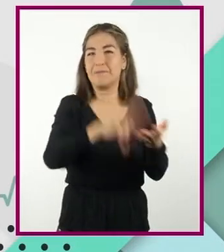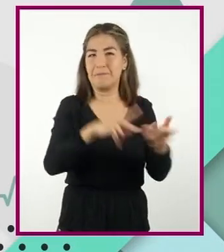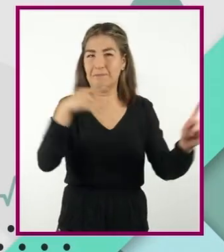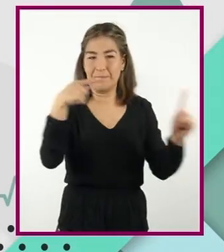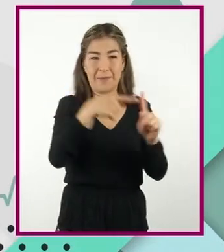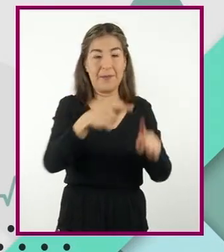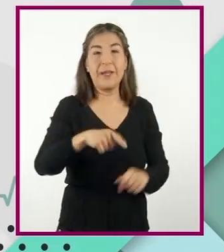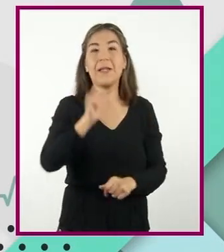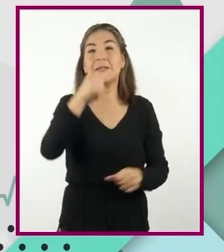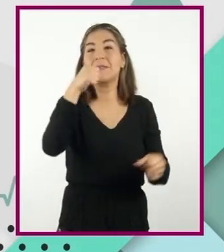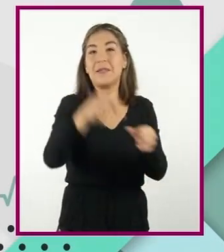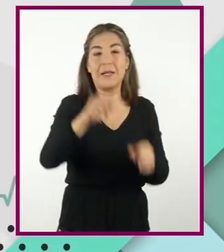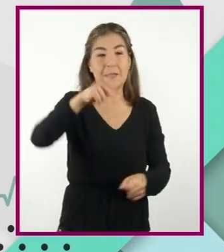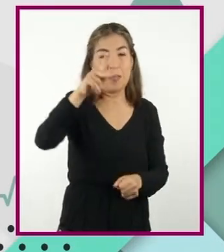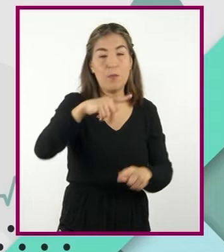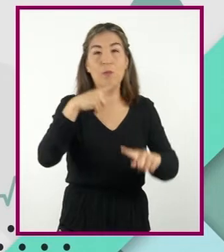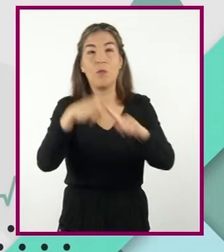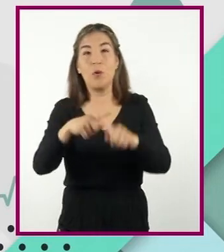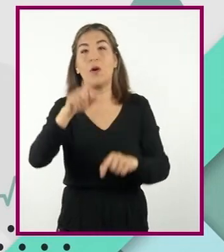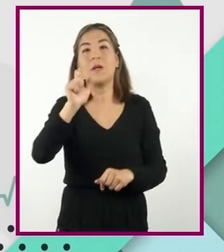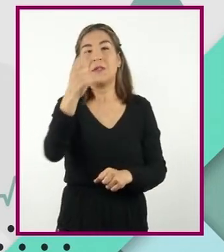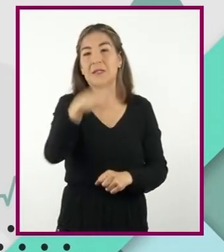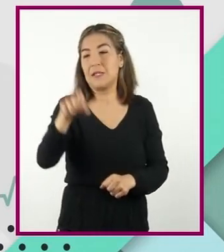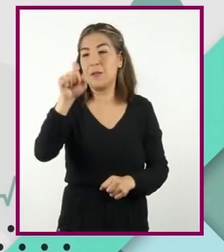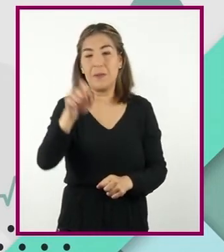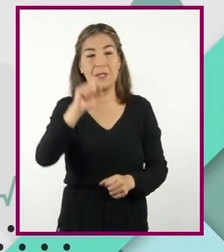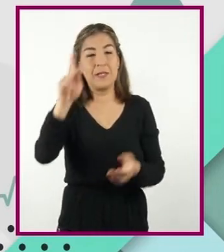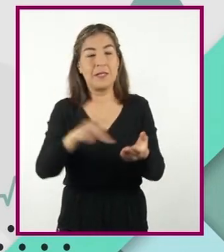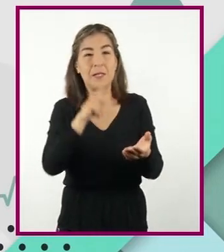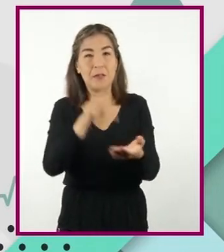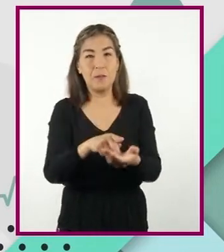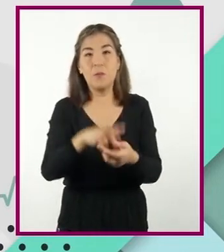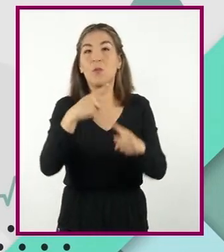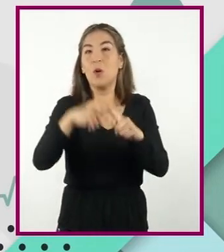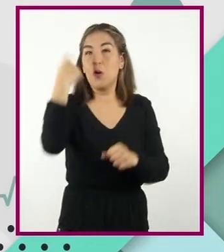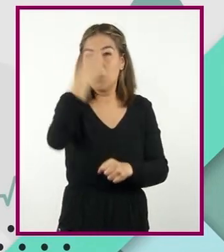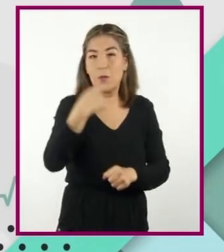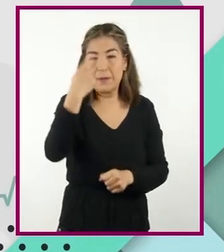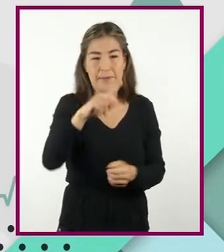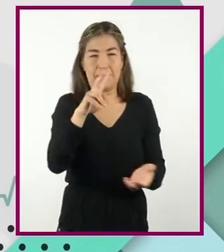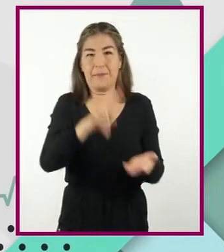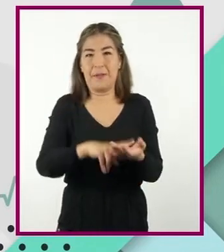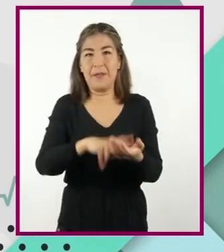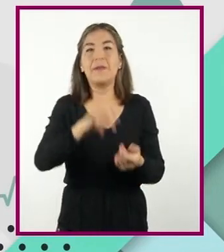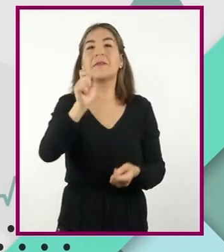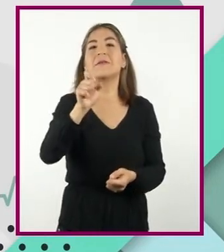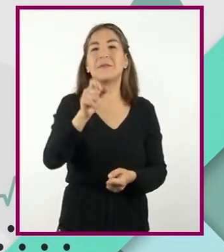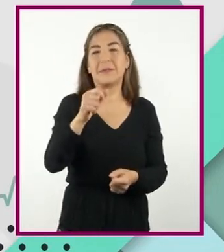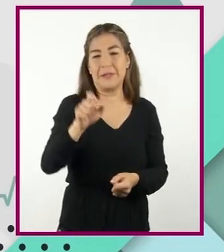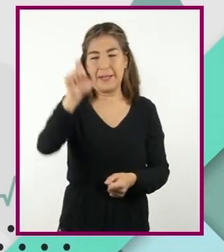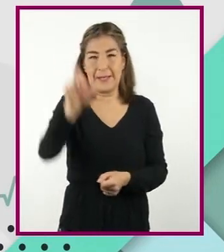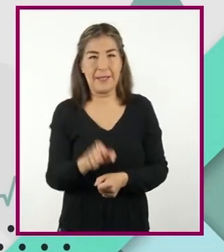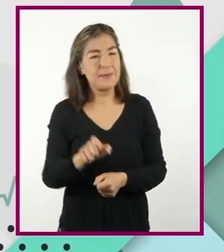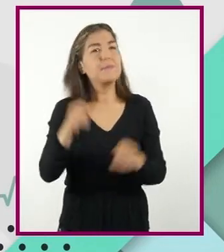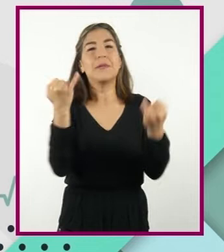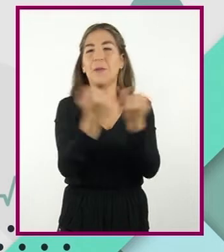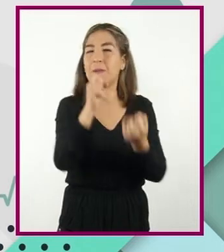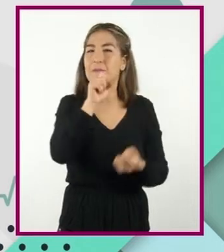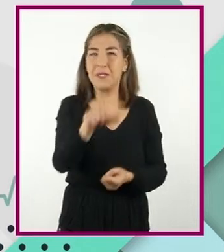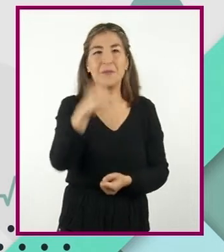directa K, igual a 120 kilómetros por hora, por el valor de la primera magnitud X, igual a 6